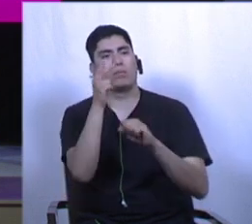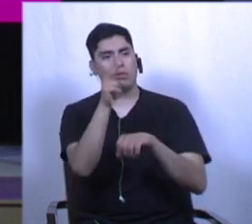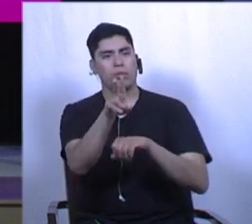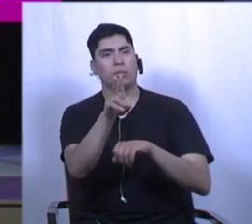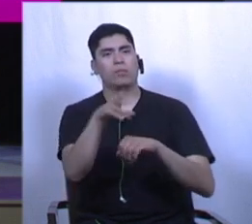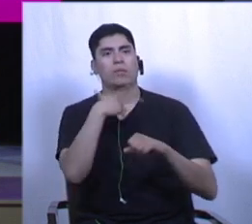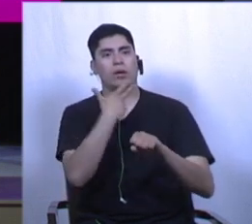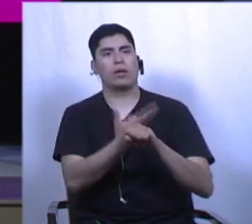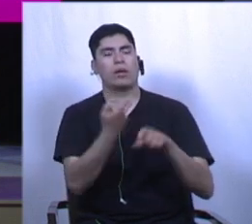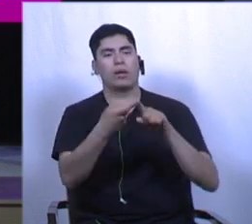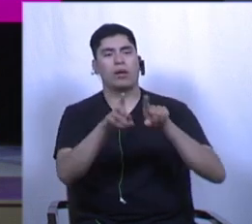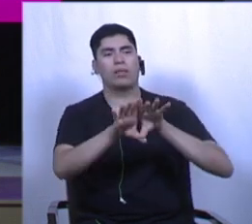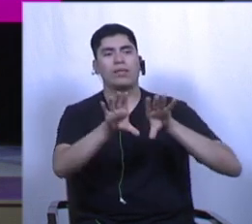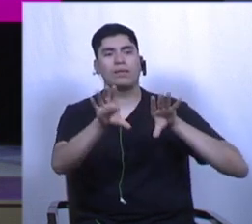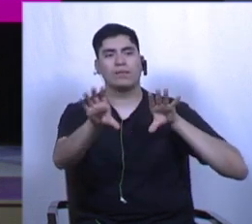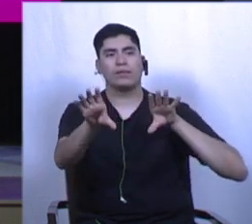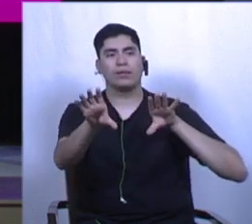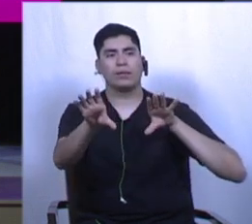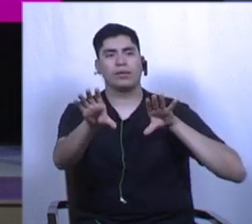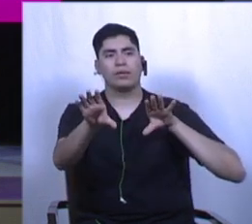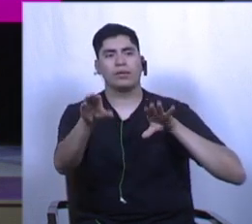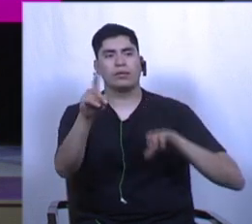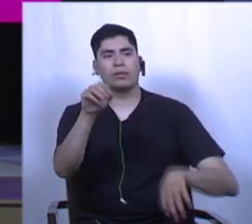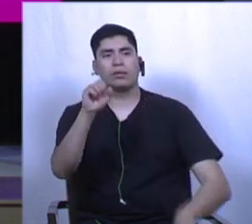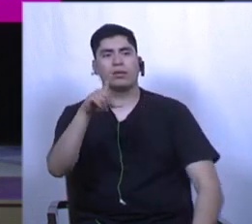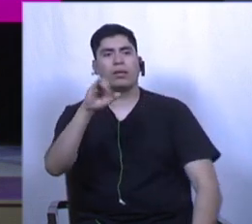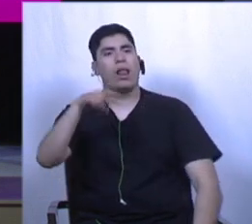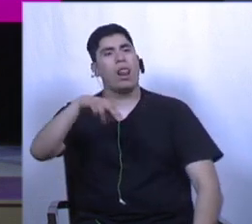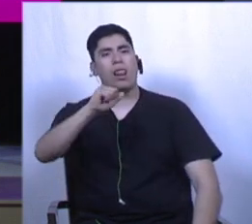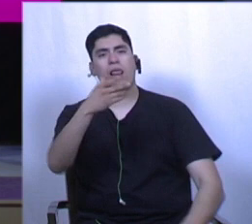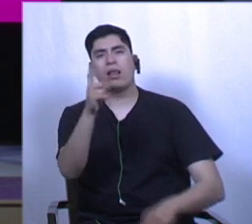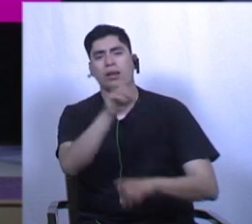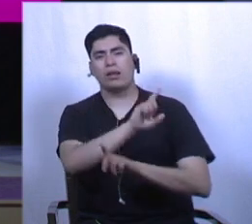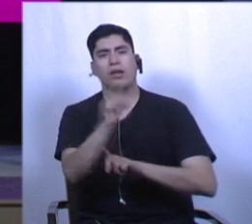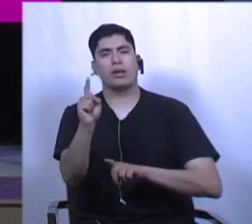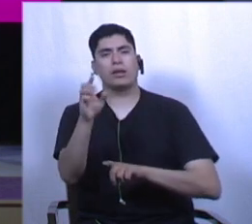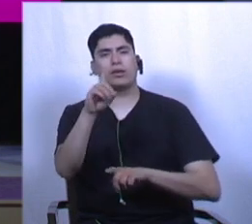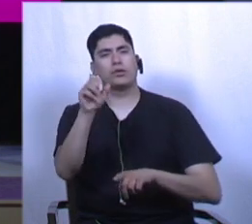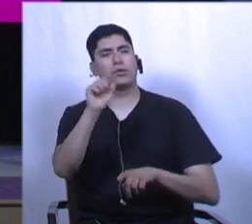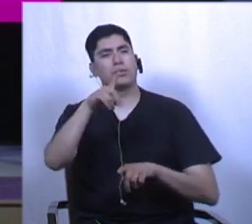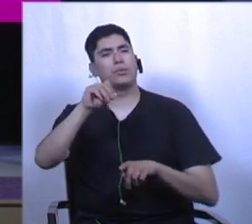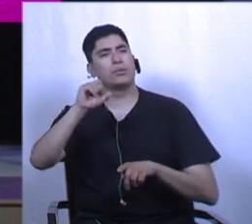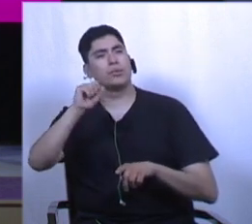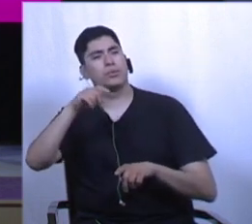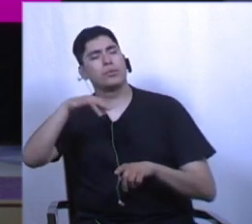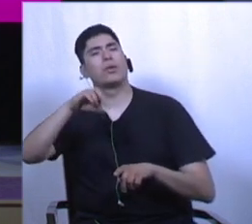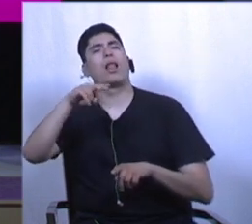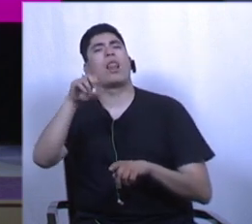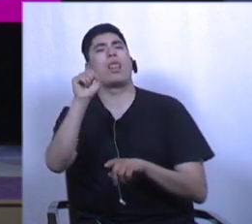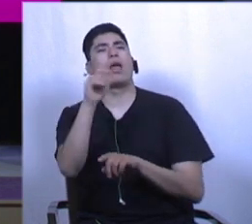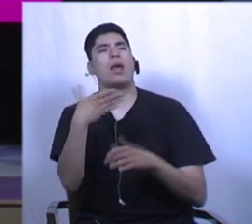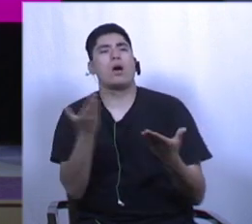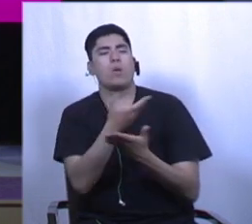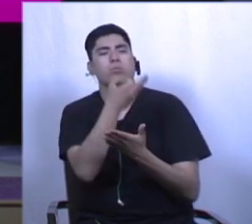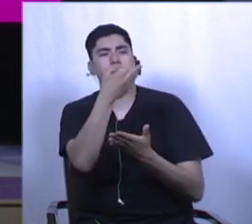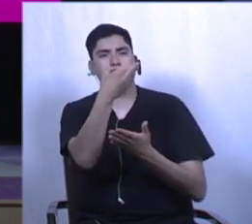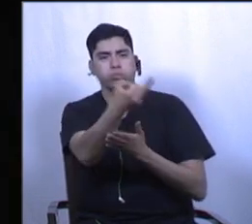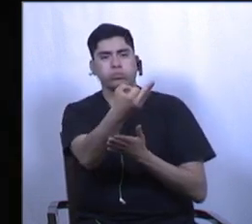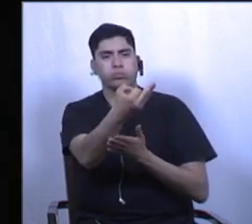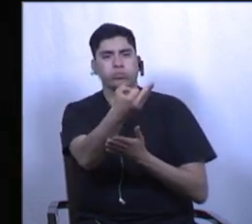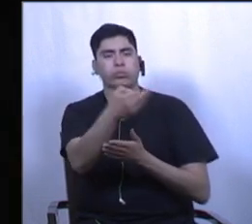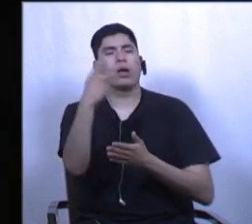diferencias también entre las comunidades salinas y no salinas. Adicionalmente, como dice Jeff Gordon, Katy